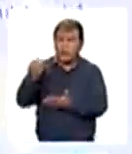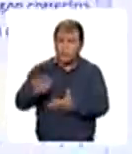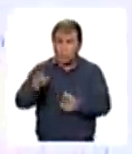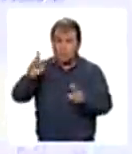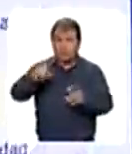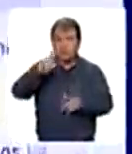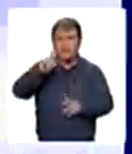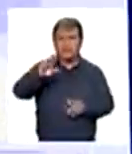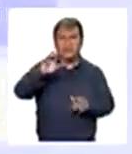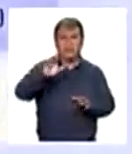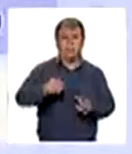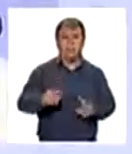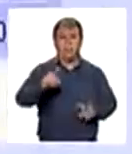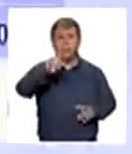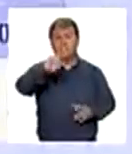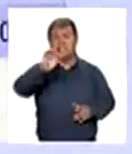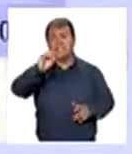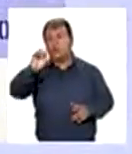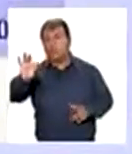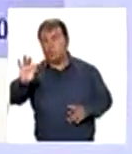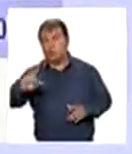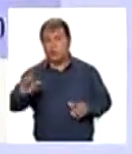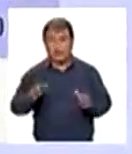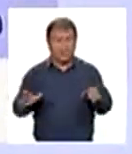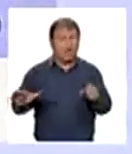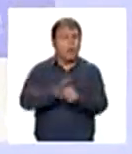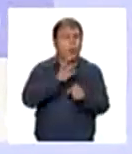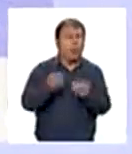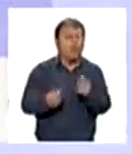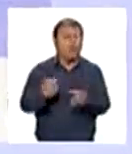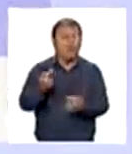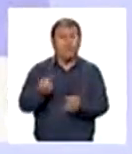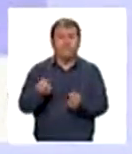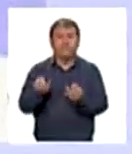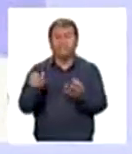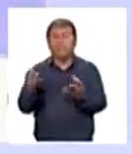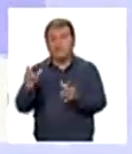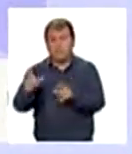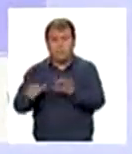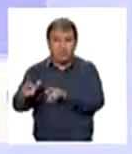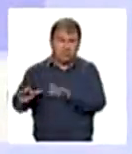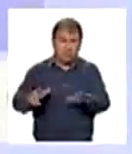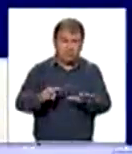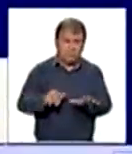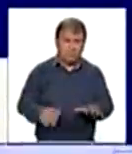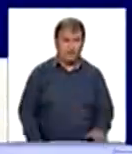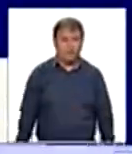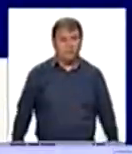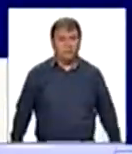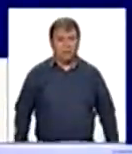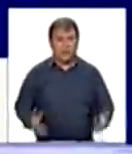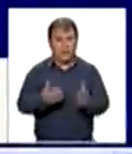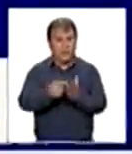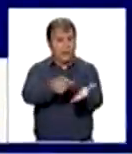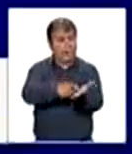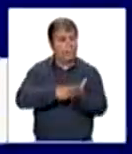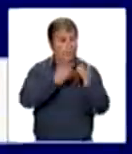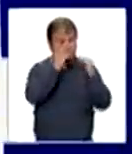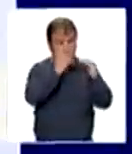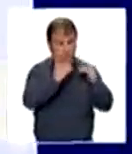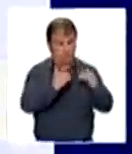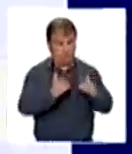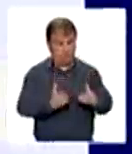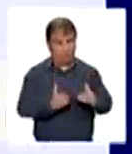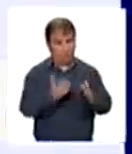los 109 soles y la capacidad de entrada de público al estadio. Estas son las condiciones de término